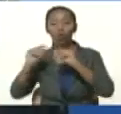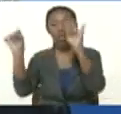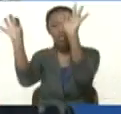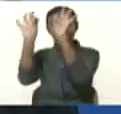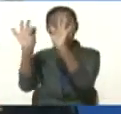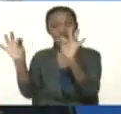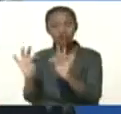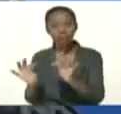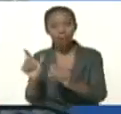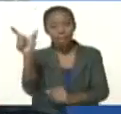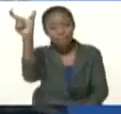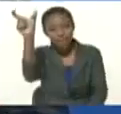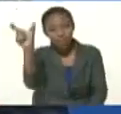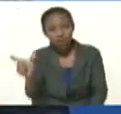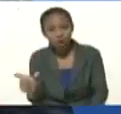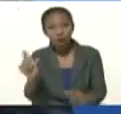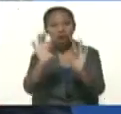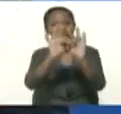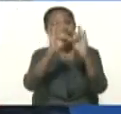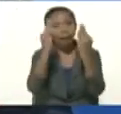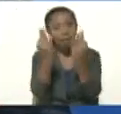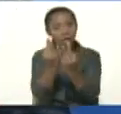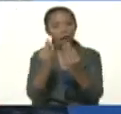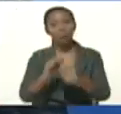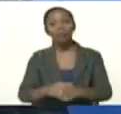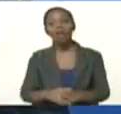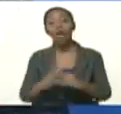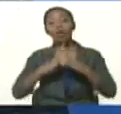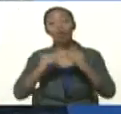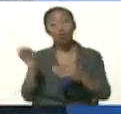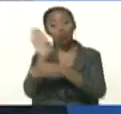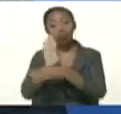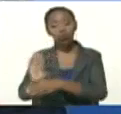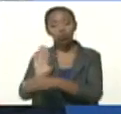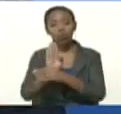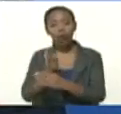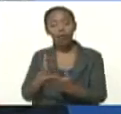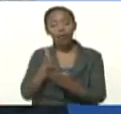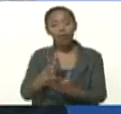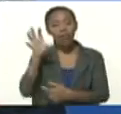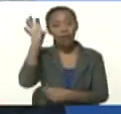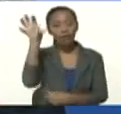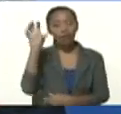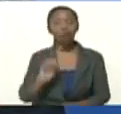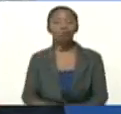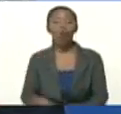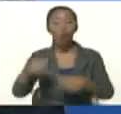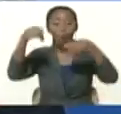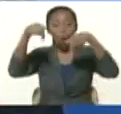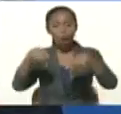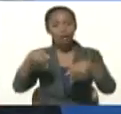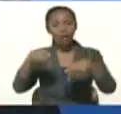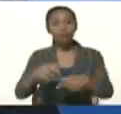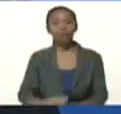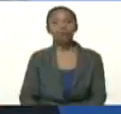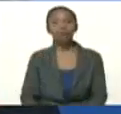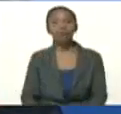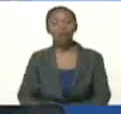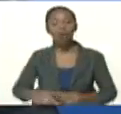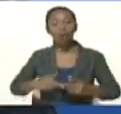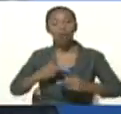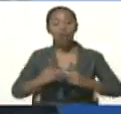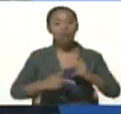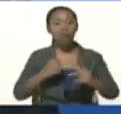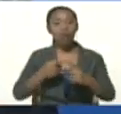al individuo, a la familia, y protegerlo a través del Estado. Hoy hemos procedido a hacer un taller